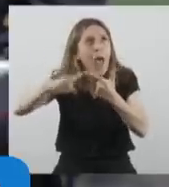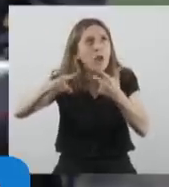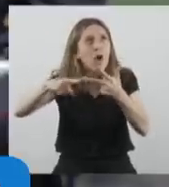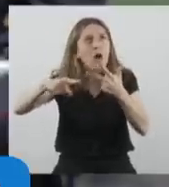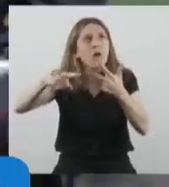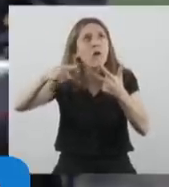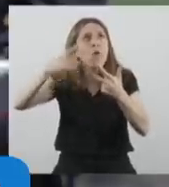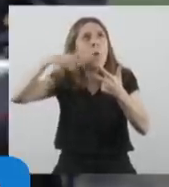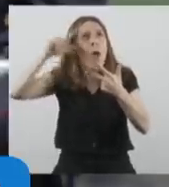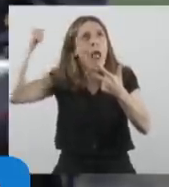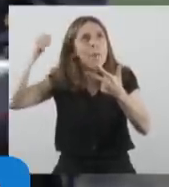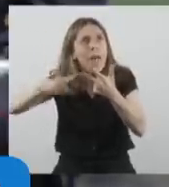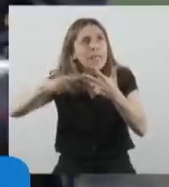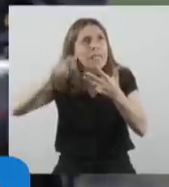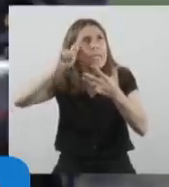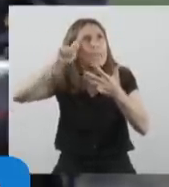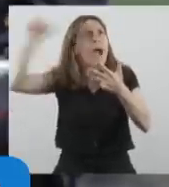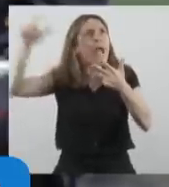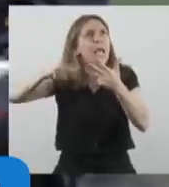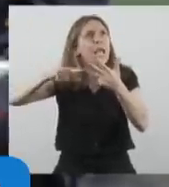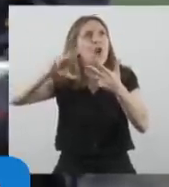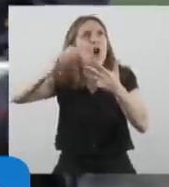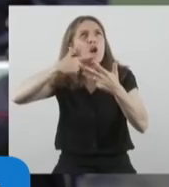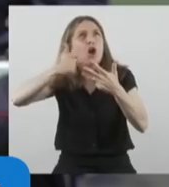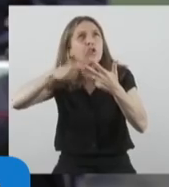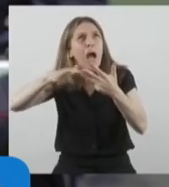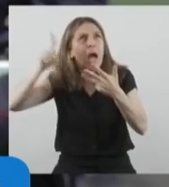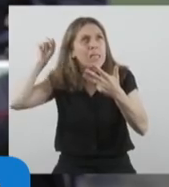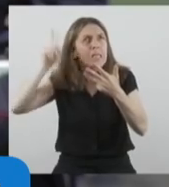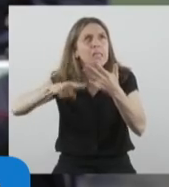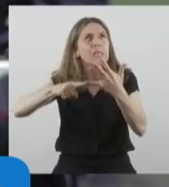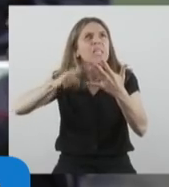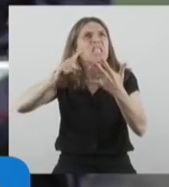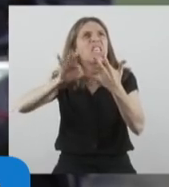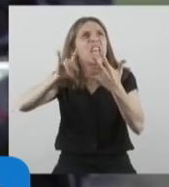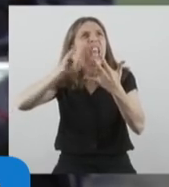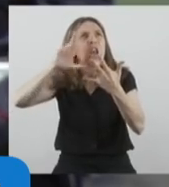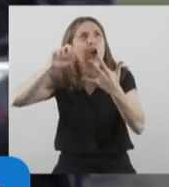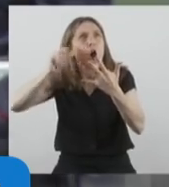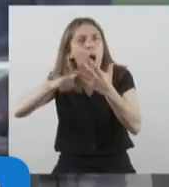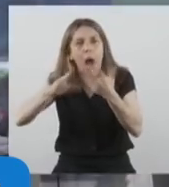pienso en güemes pienso en rosas pienso en quiroga